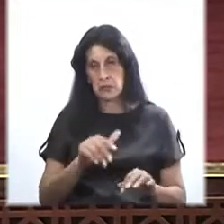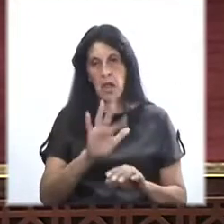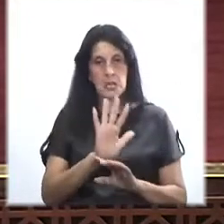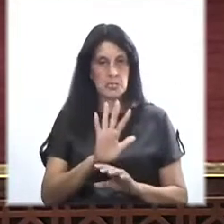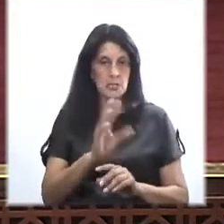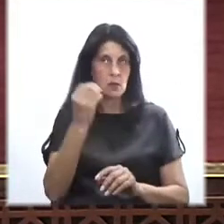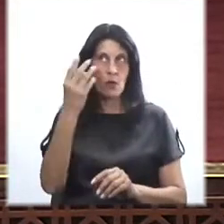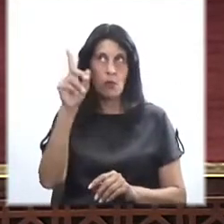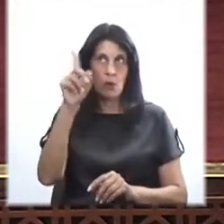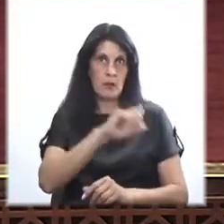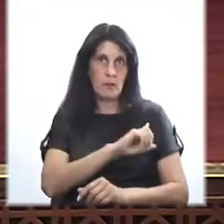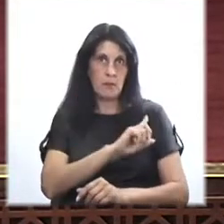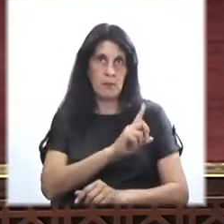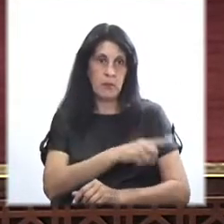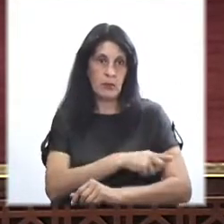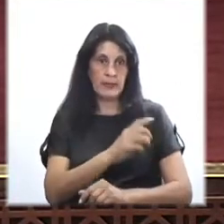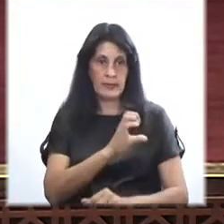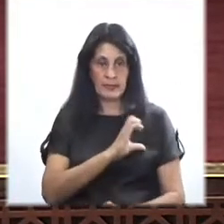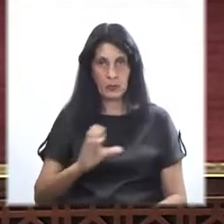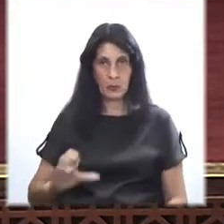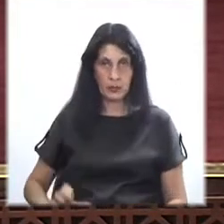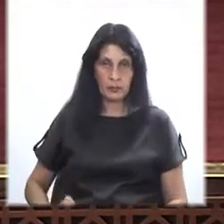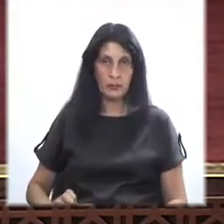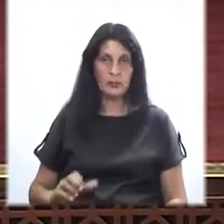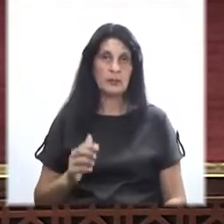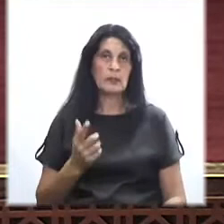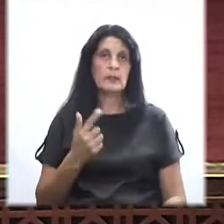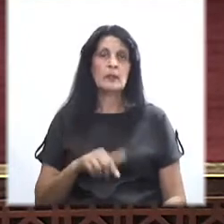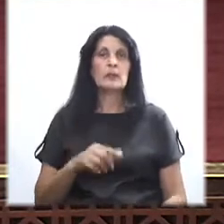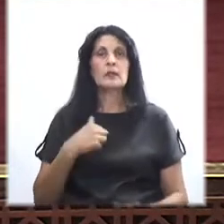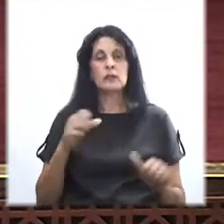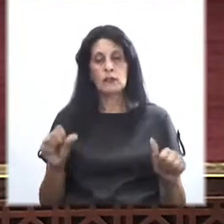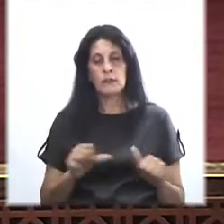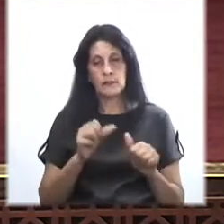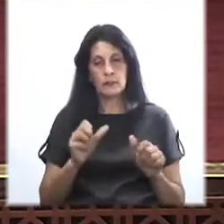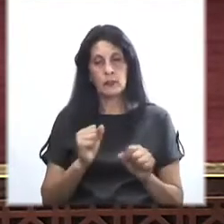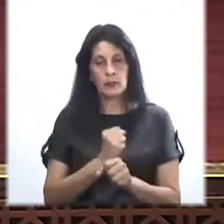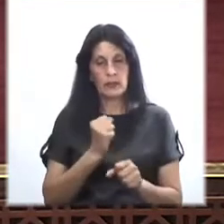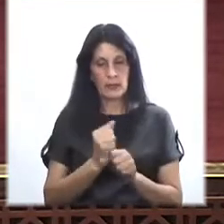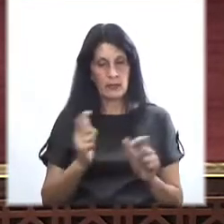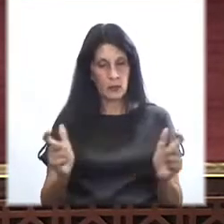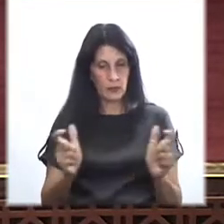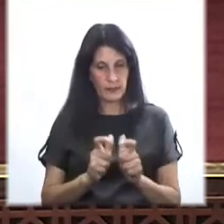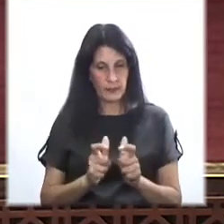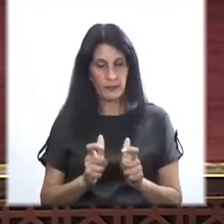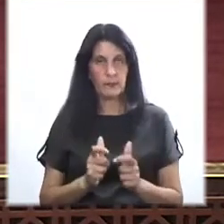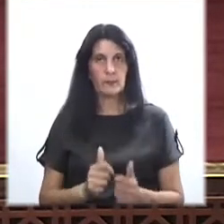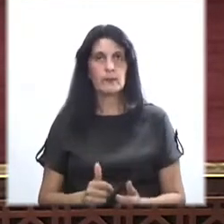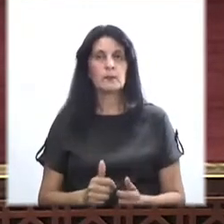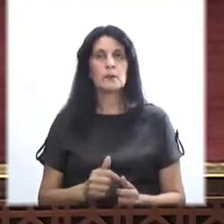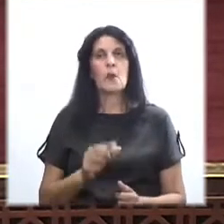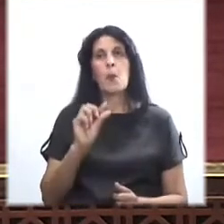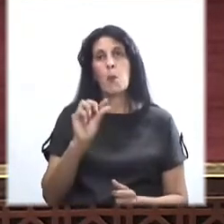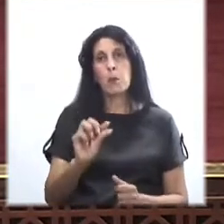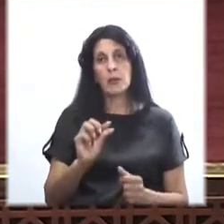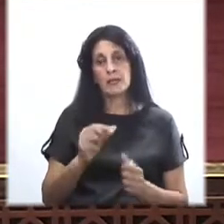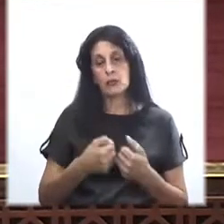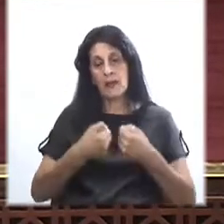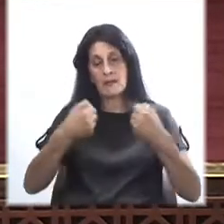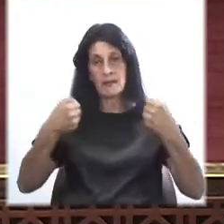trae el Poder Ejecutivo. Quisimos trabajarlo en comisión, un poquito más